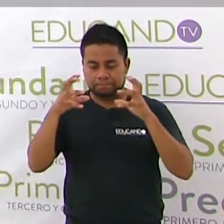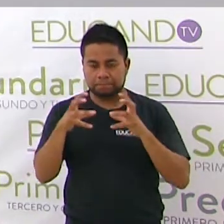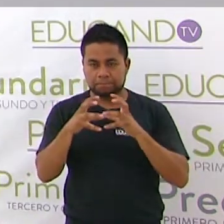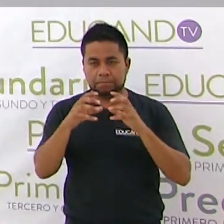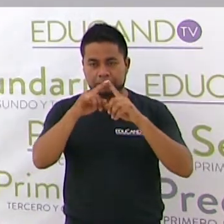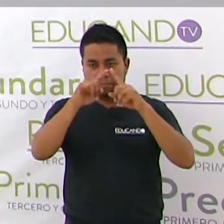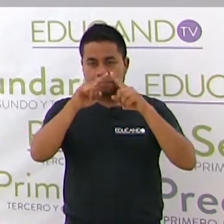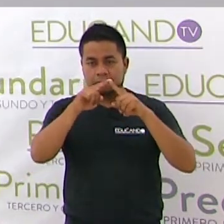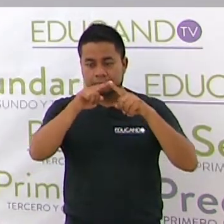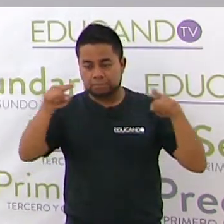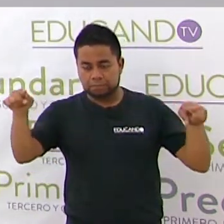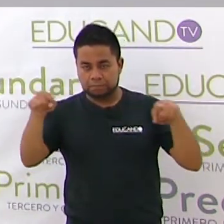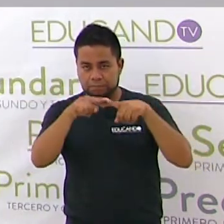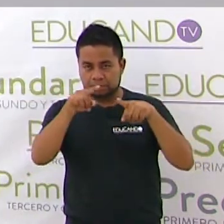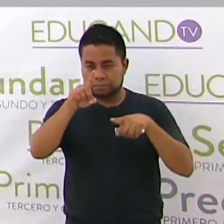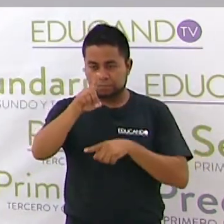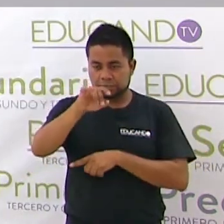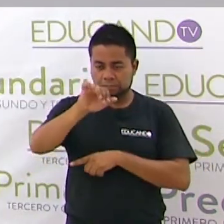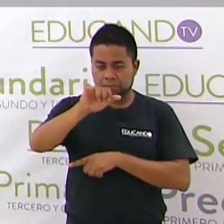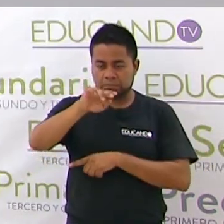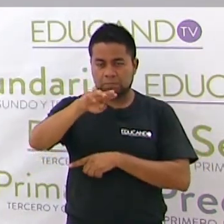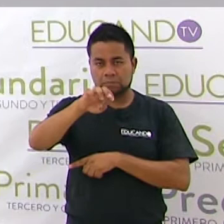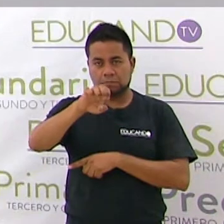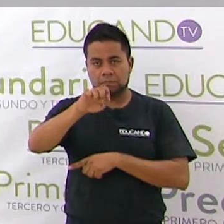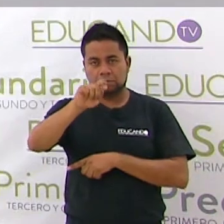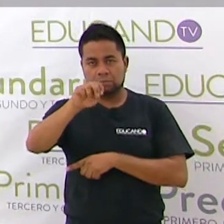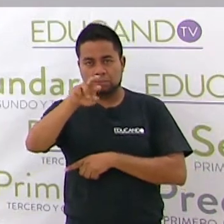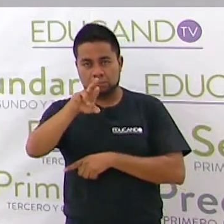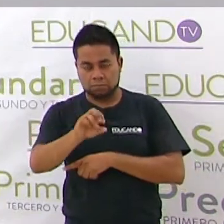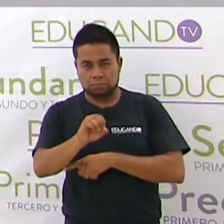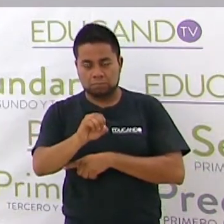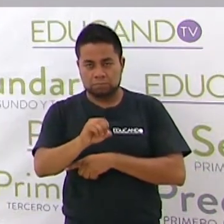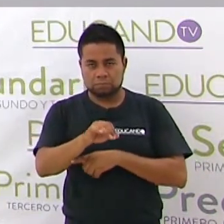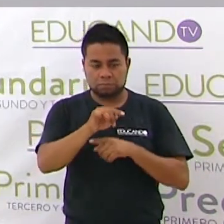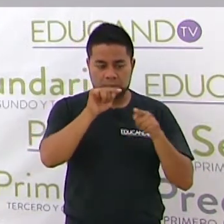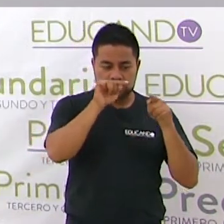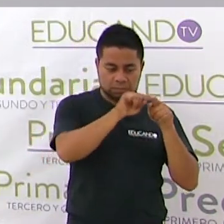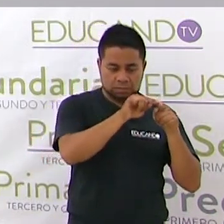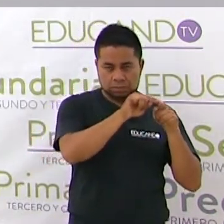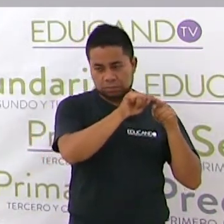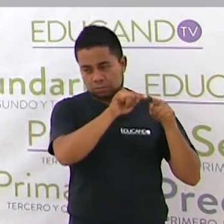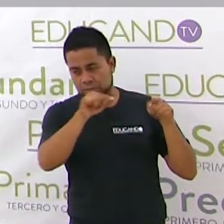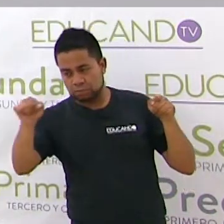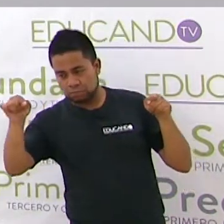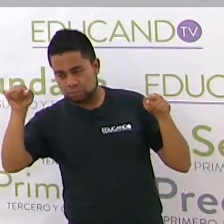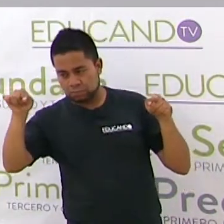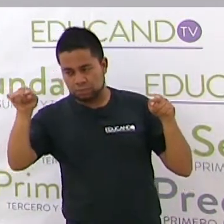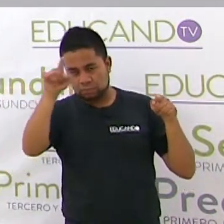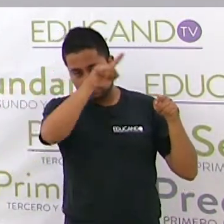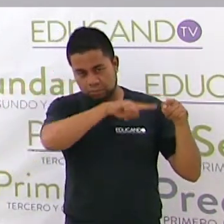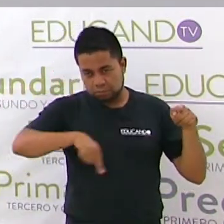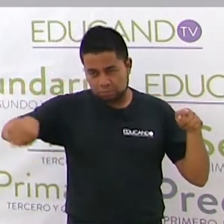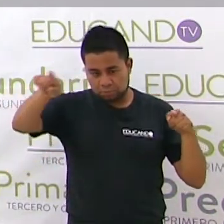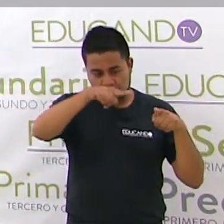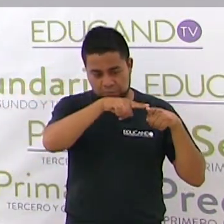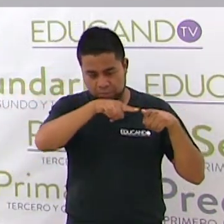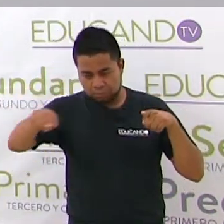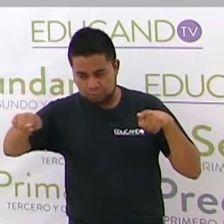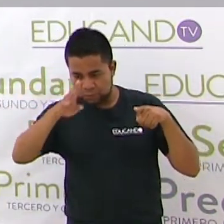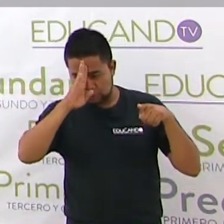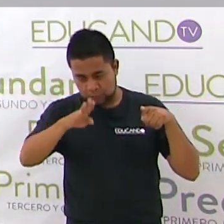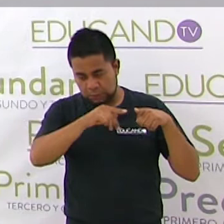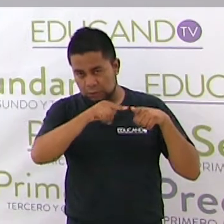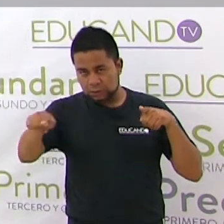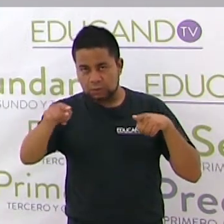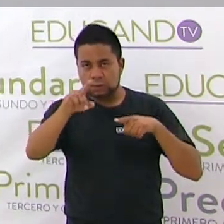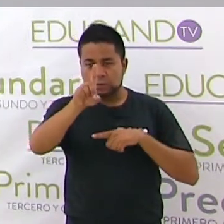que va de una circunferencia a otra, de un punto de la circunferencia a otro punto de la circunferencia, pasando por el centro.